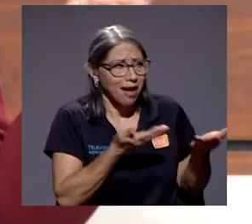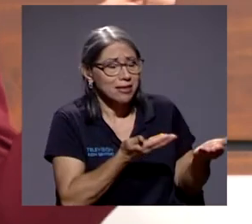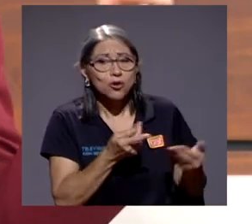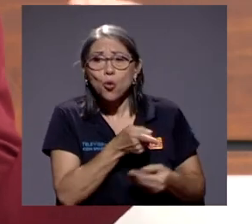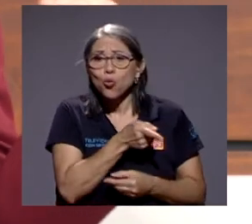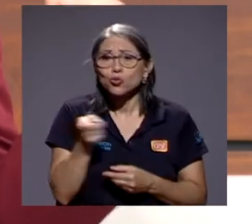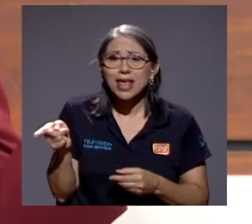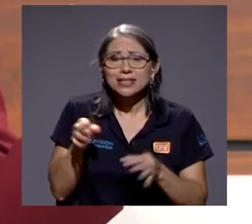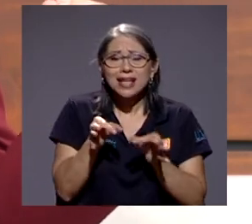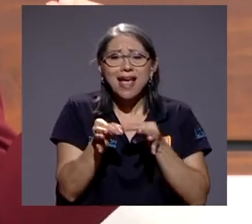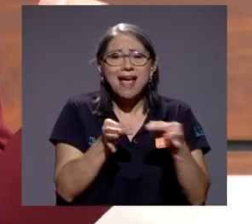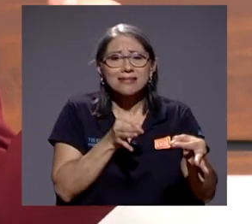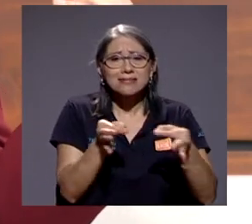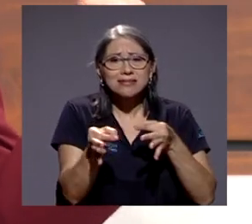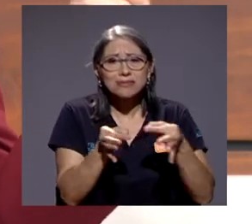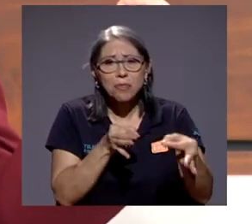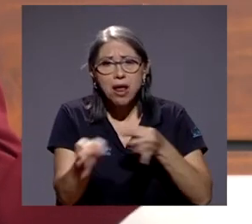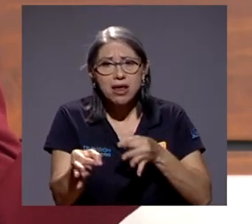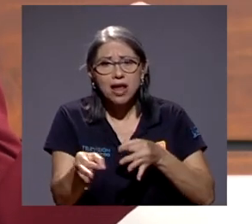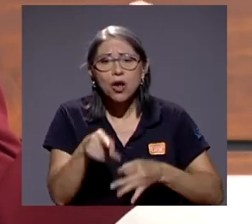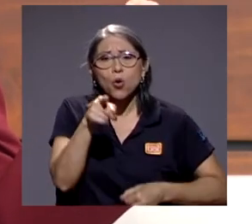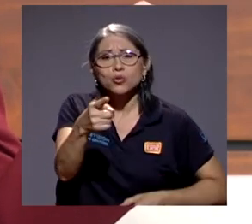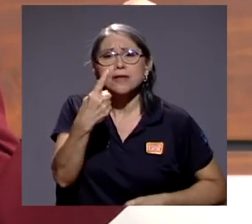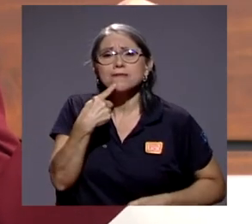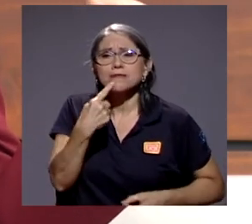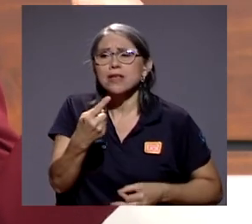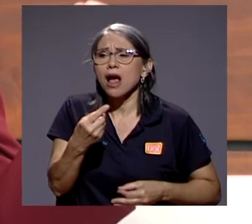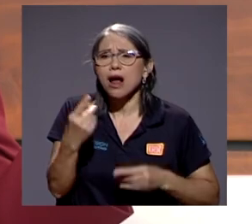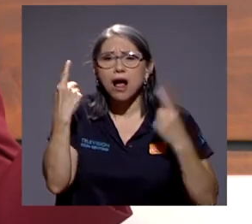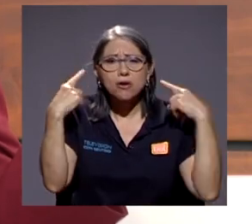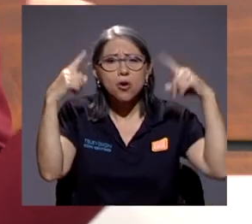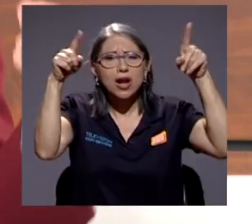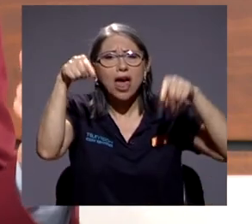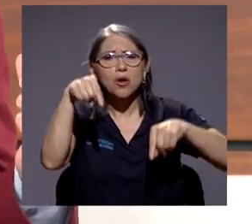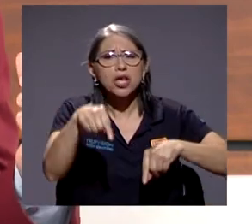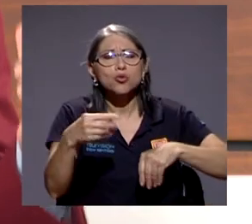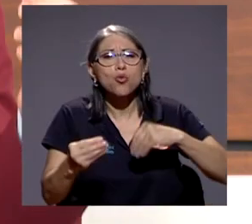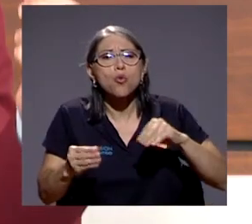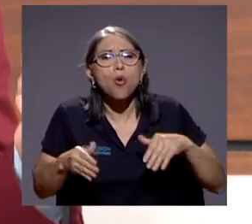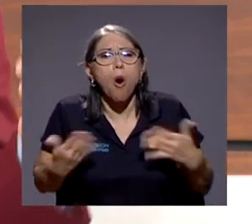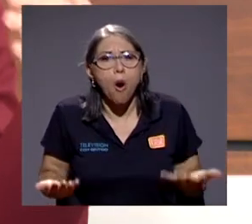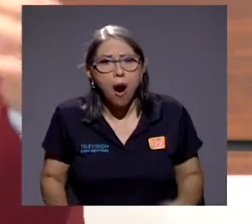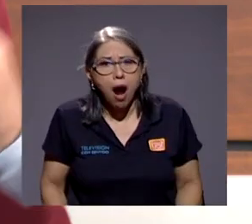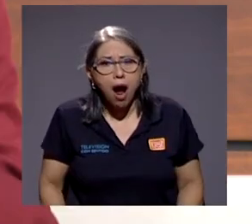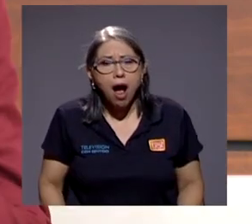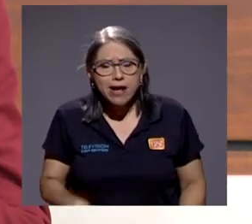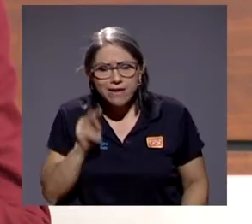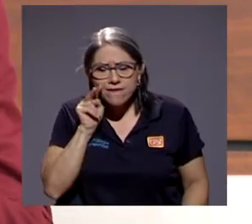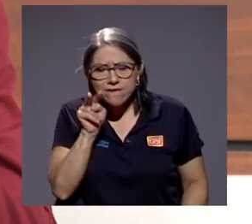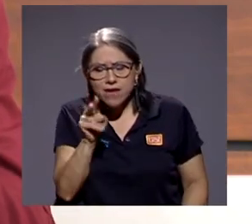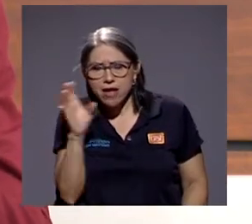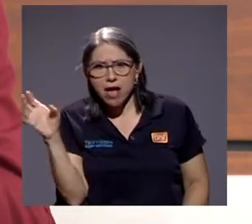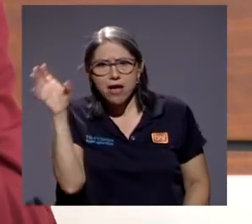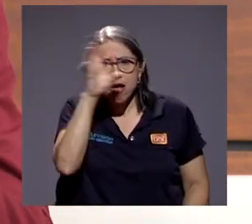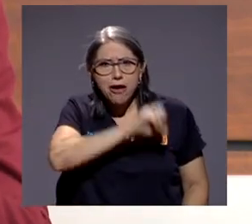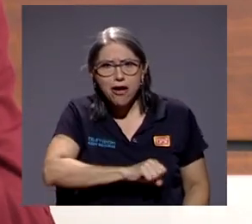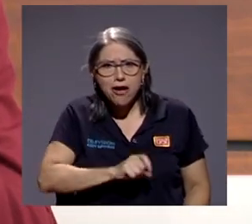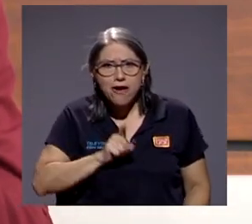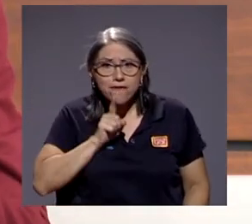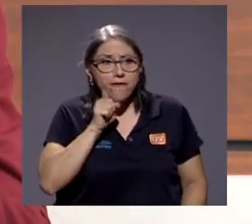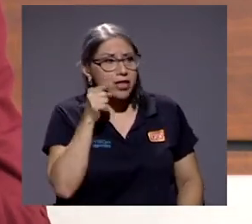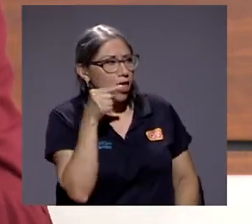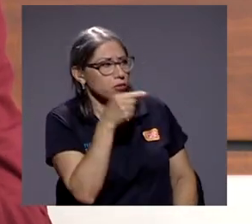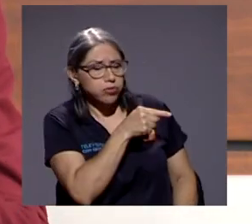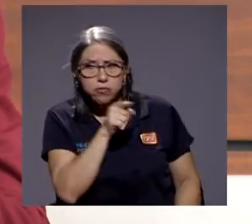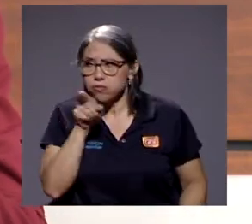expliquen o nos cuenten como ustedes han logrado eso porque se nota de verdad que están verdaderamente haciendo un trabajo